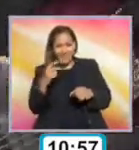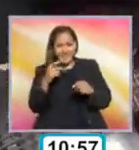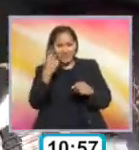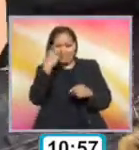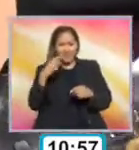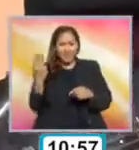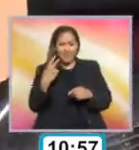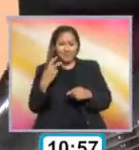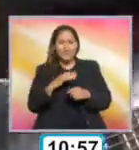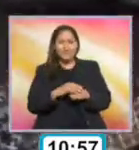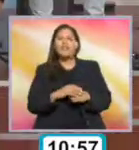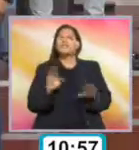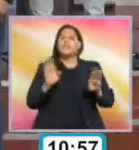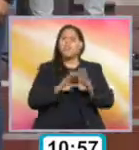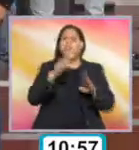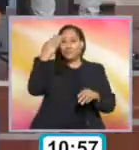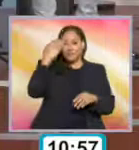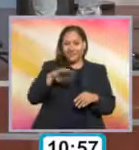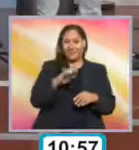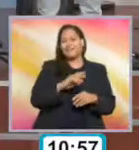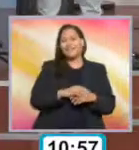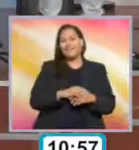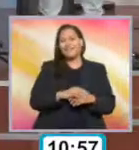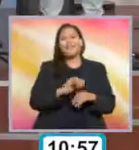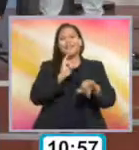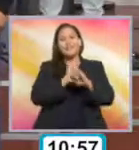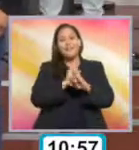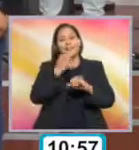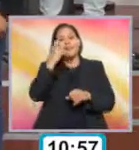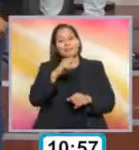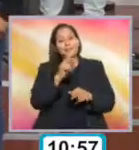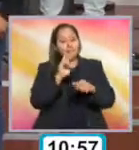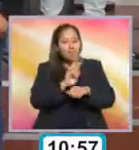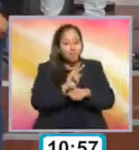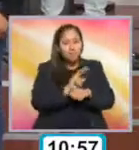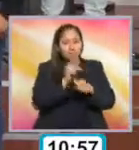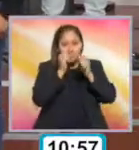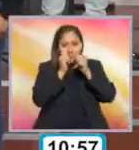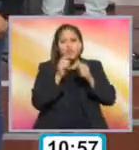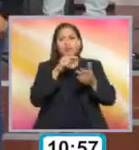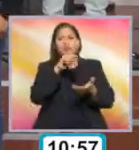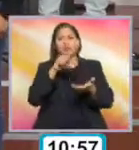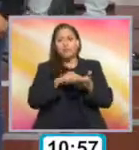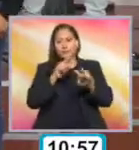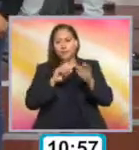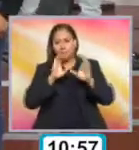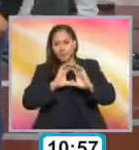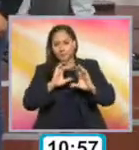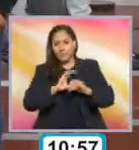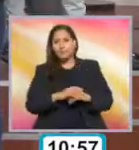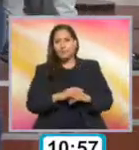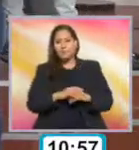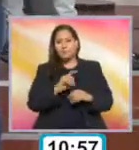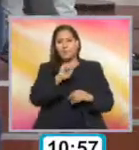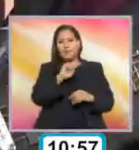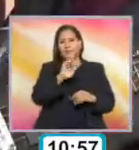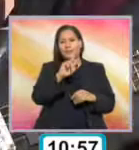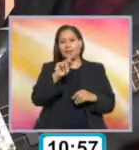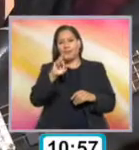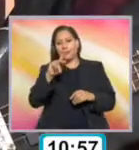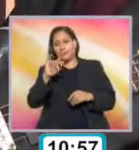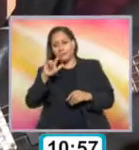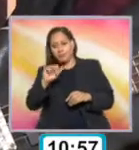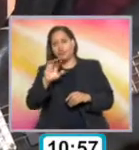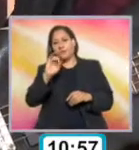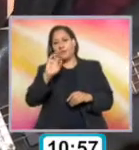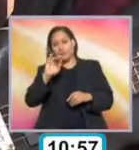¿cómo creen? ¿Cómo muchachos? sabes? No, ¿cómo creen? Las redes sociales para que estén pendientes de sus presentaciones y de todo. Sí, claro, Té Tequila Oficial.